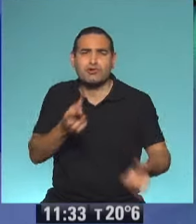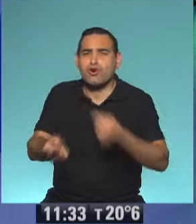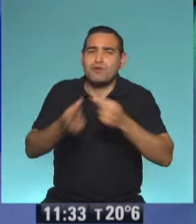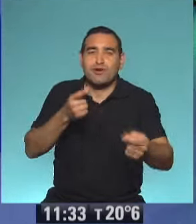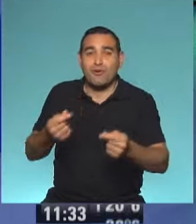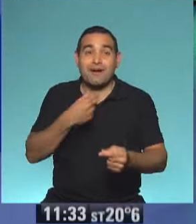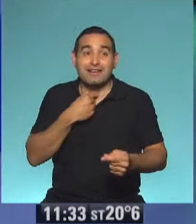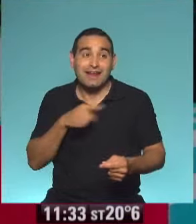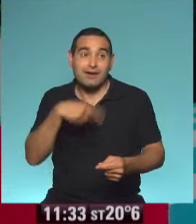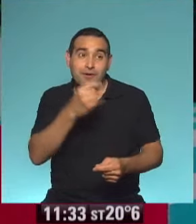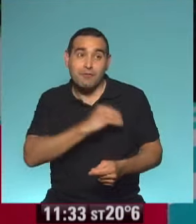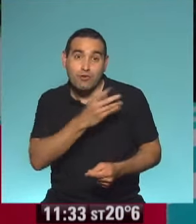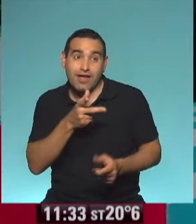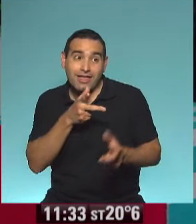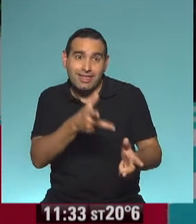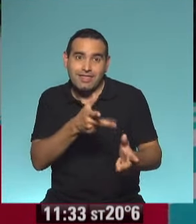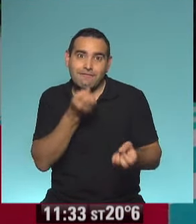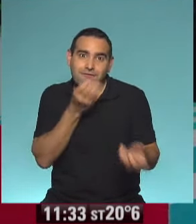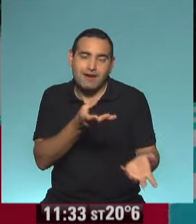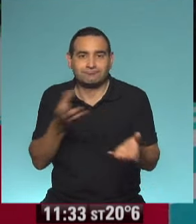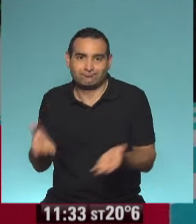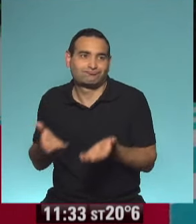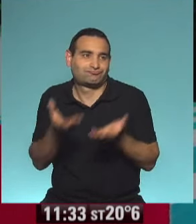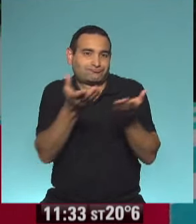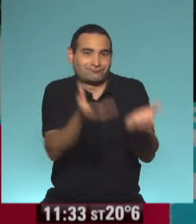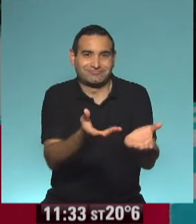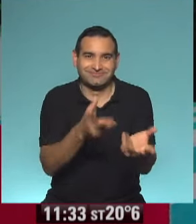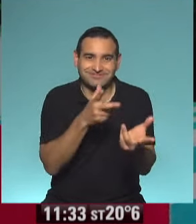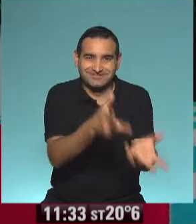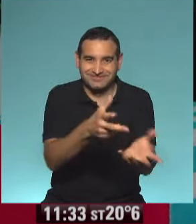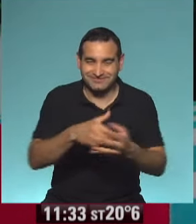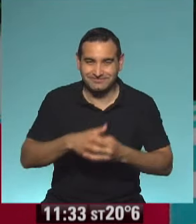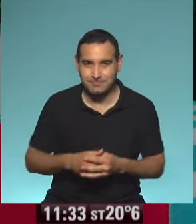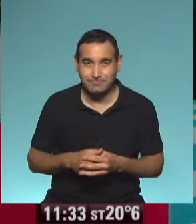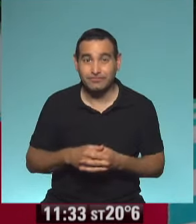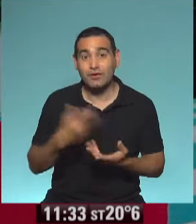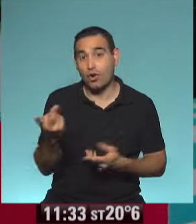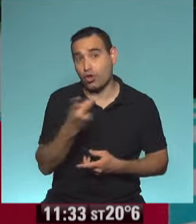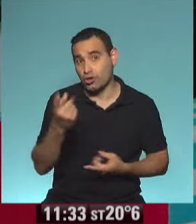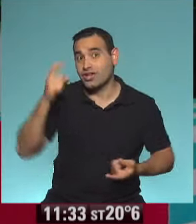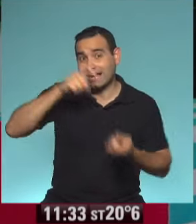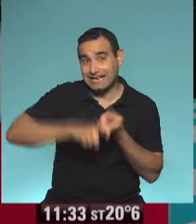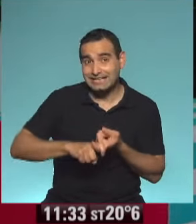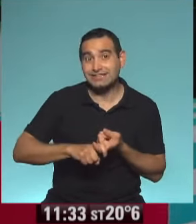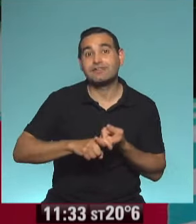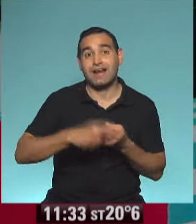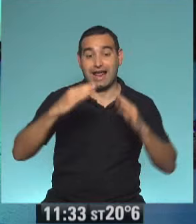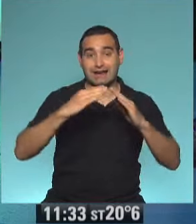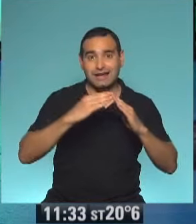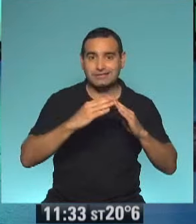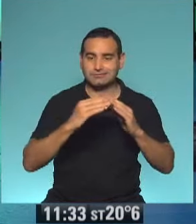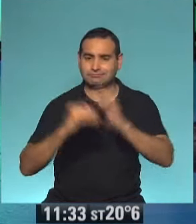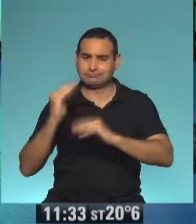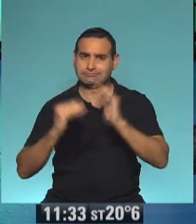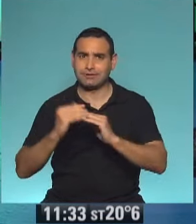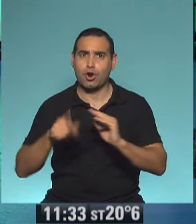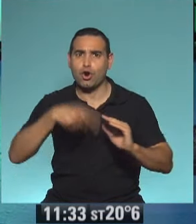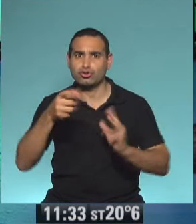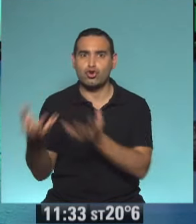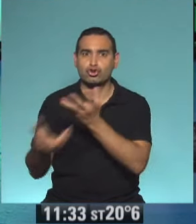amor. Así que la bella pelirroja y el nombrador, que por supuesto se casaron, debieron agregar una cocina más a la casa de la Colina para